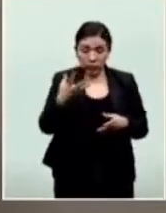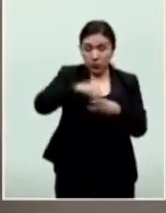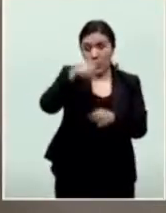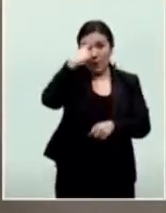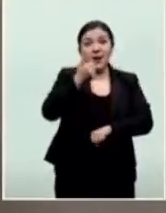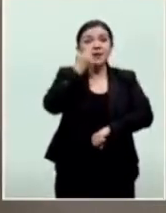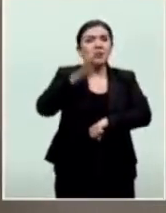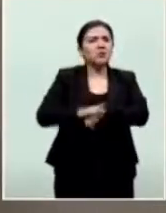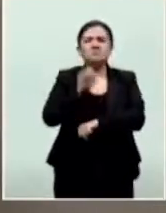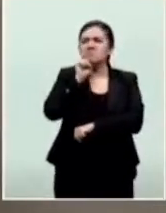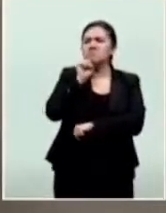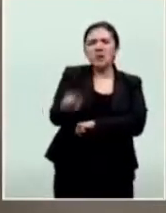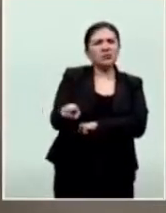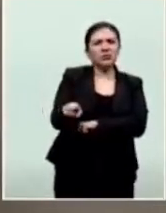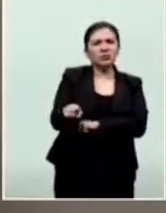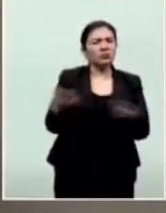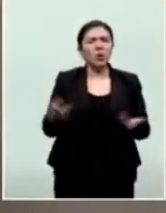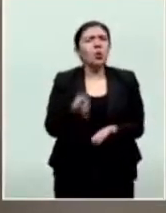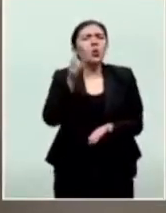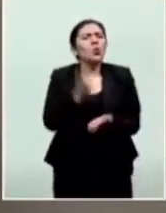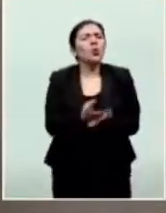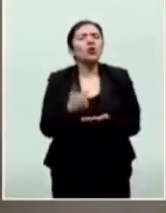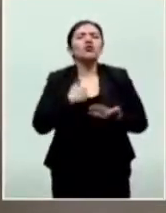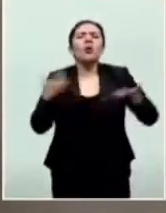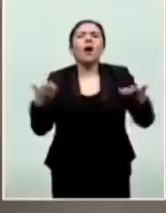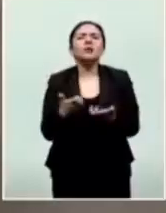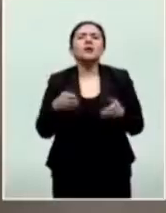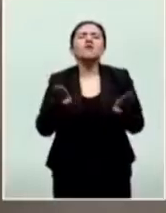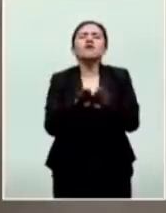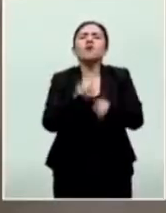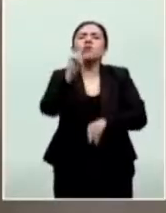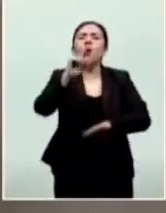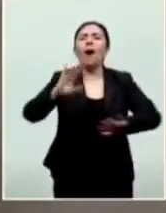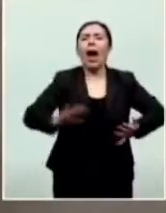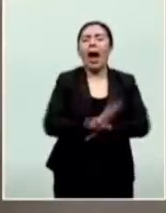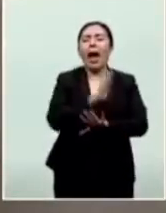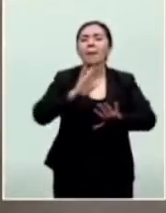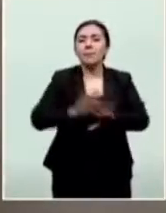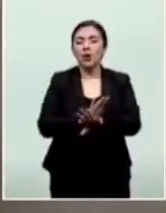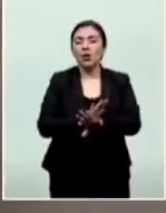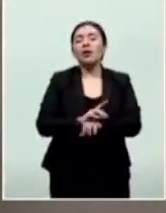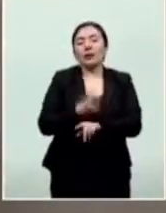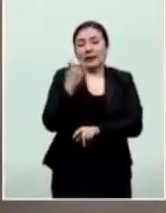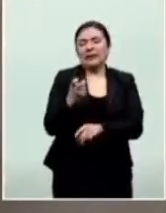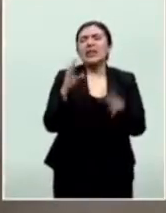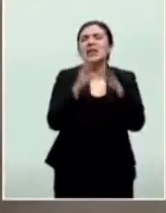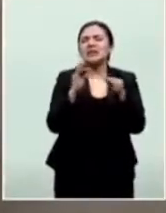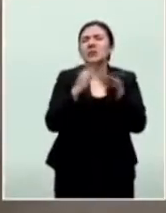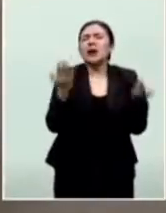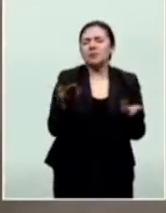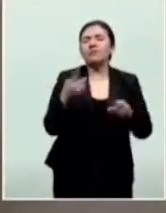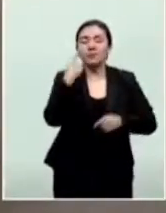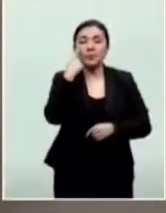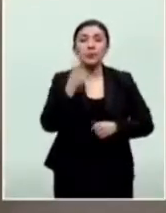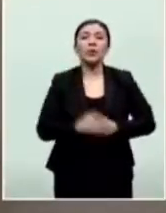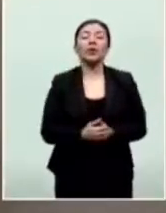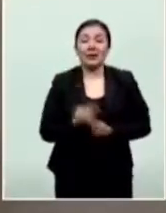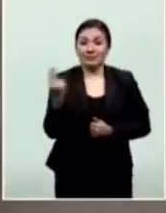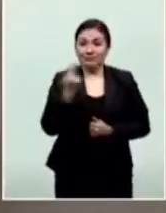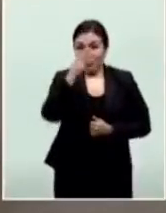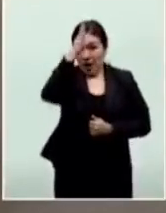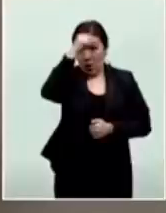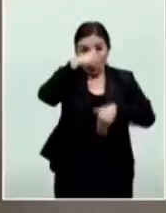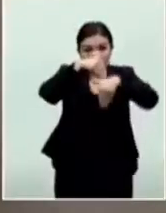administración es el mismo. Simplemente hicimos un movimiento que se explica por lo siguiente: tenemos que cumplir